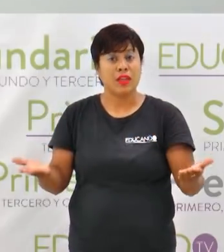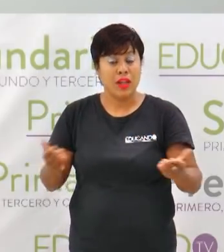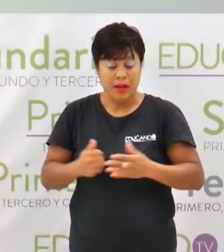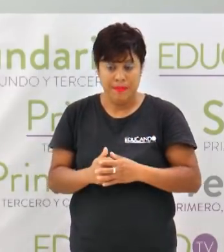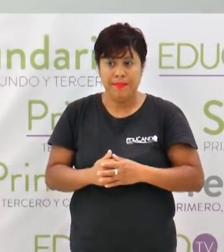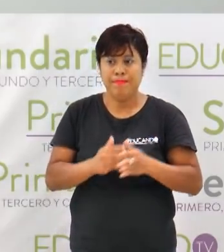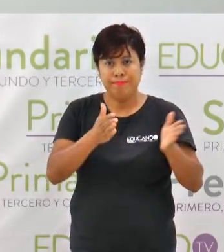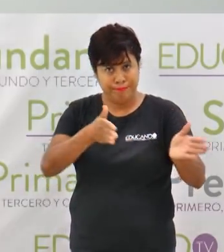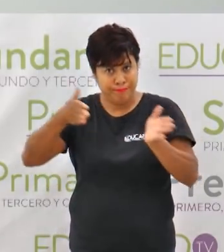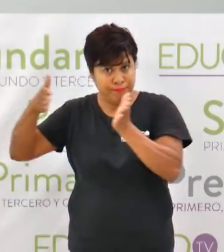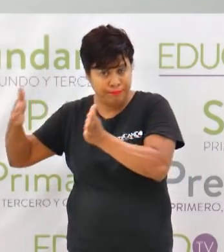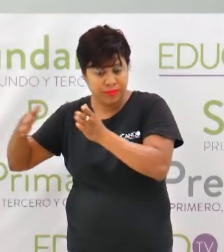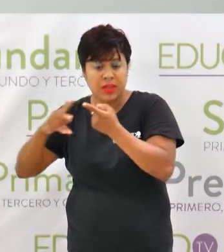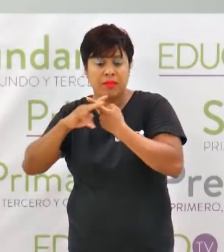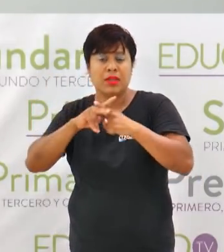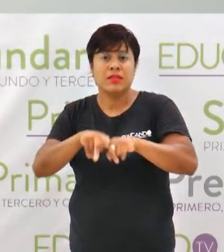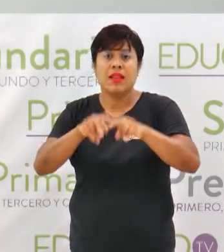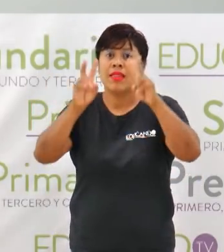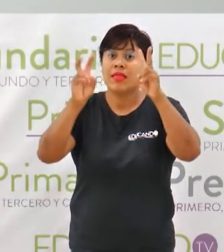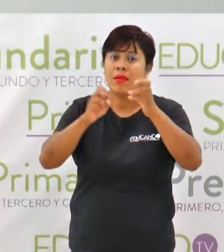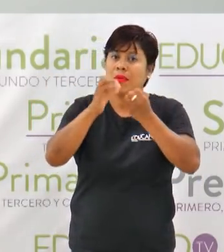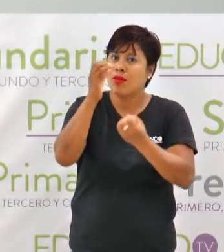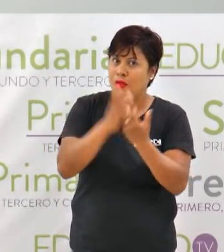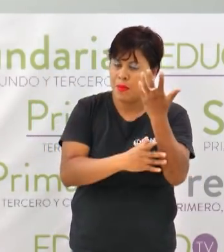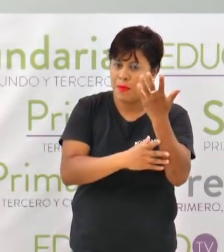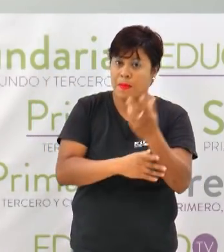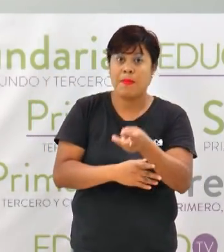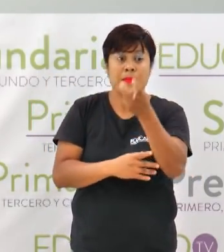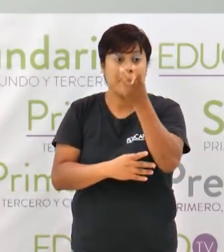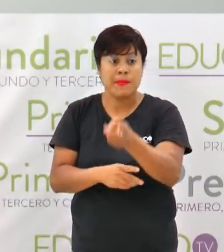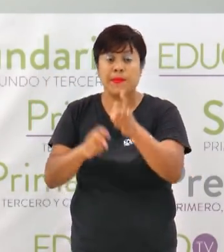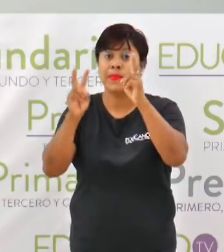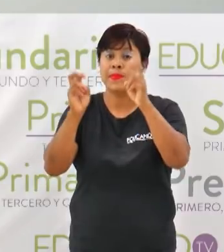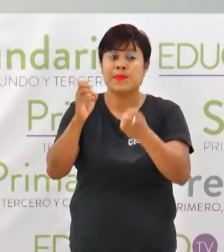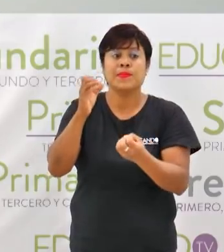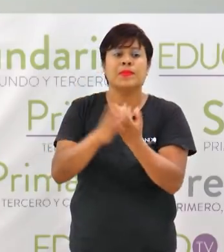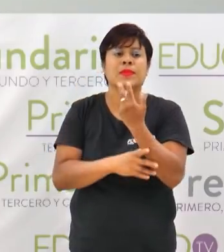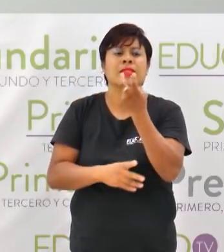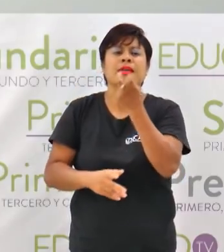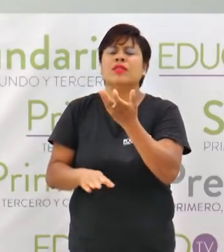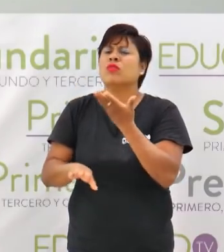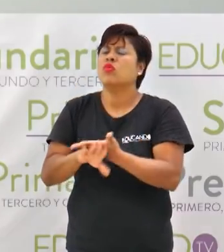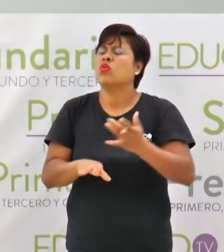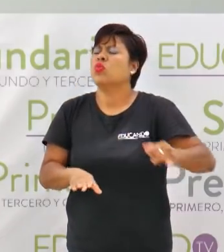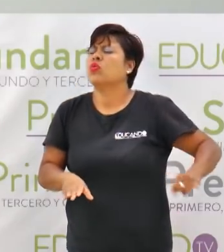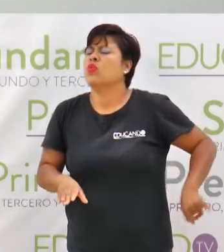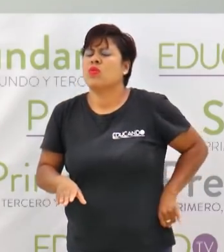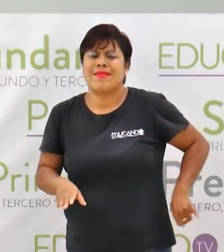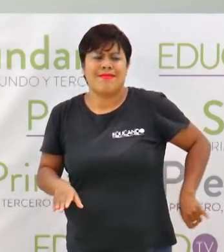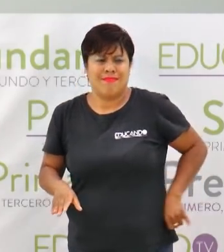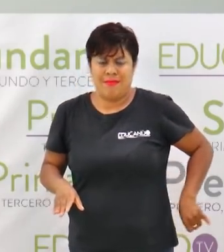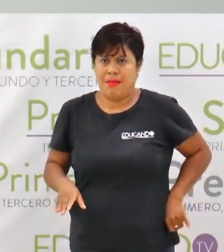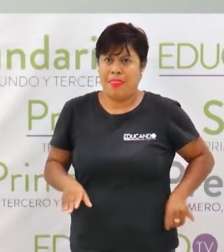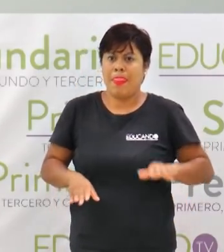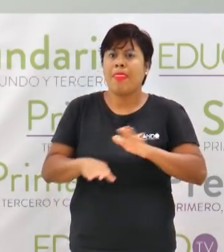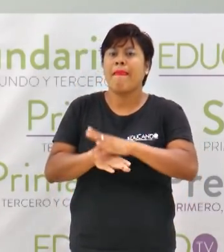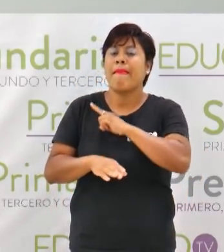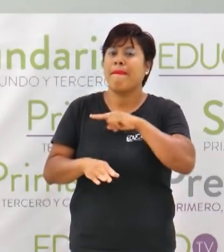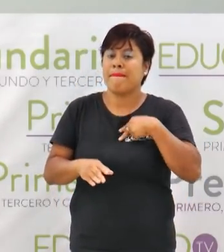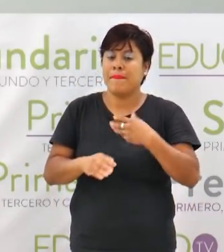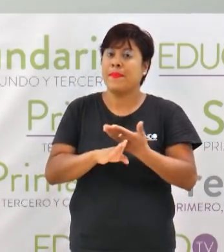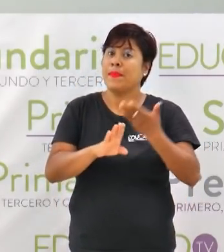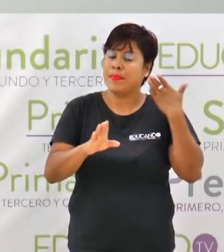el momento de iniciar un tema nuevo. Y este tema nuevo es muy interesante porque hablamos en